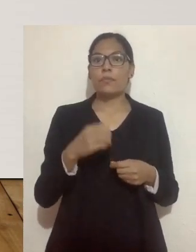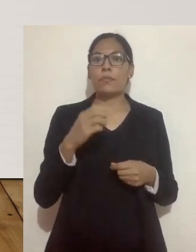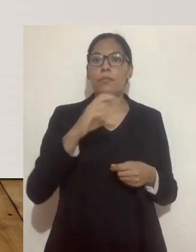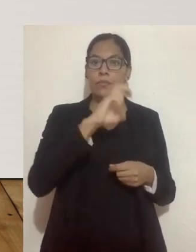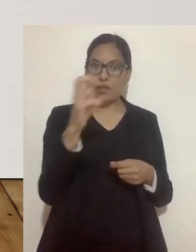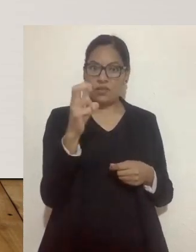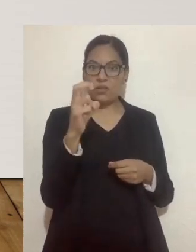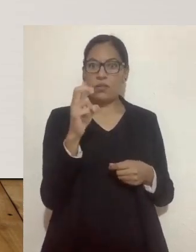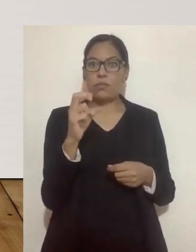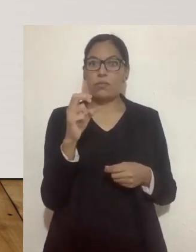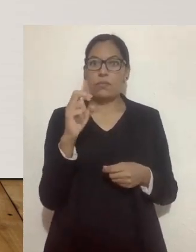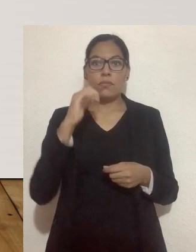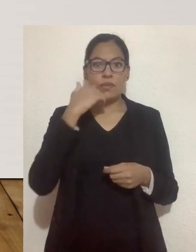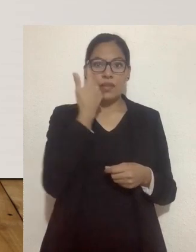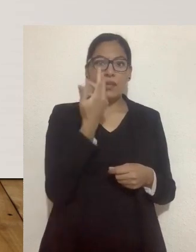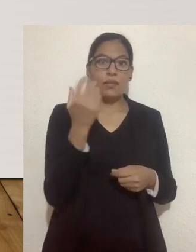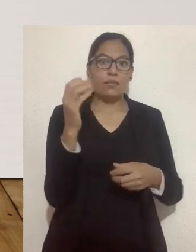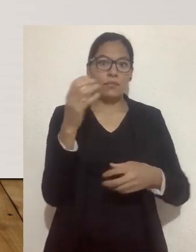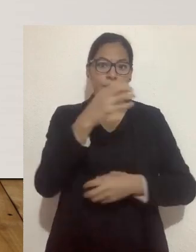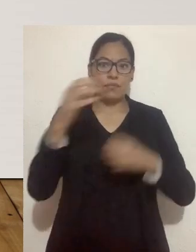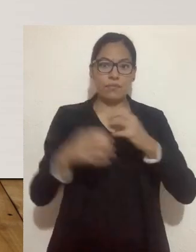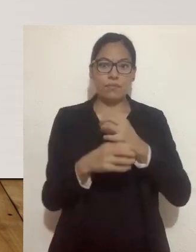le sucedan cosas buenas.